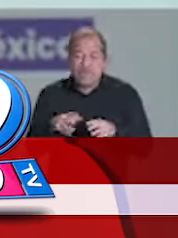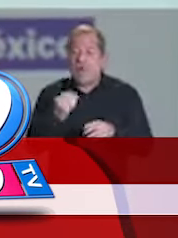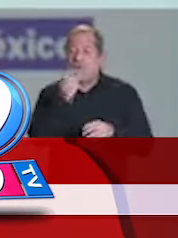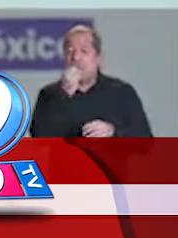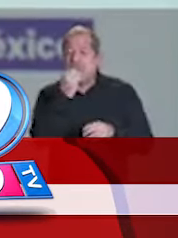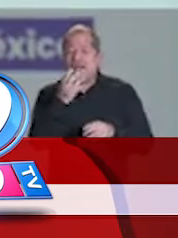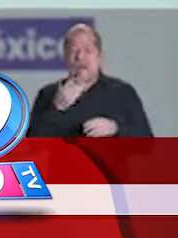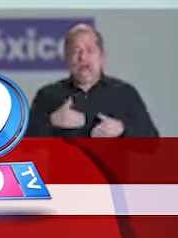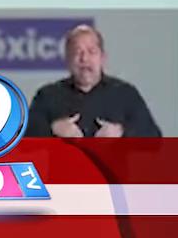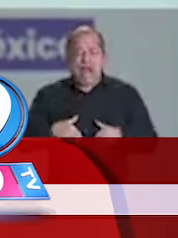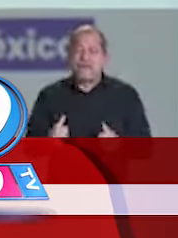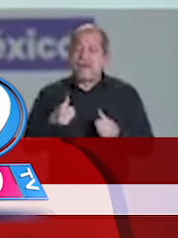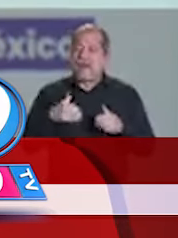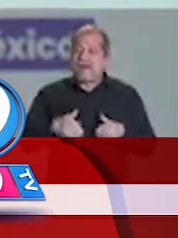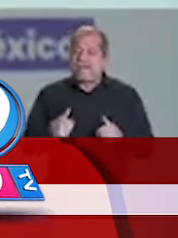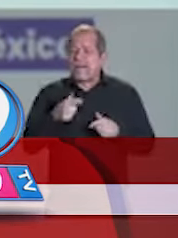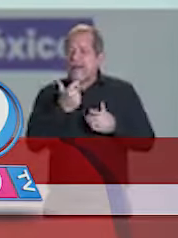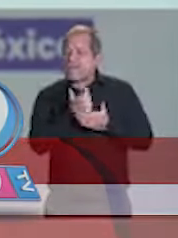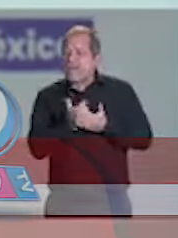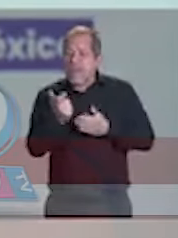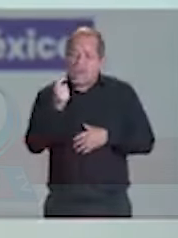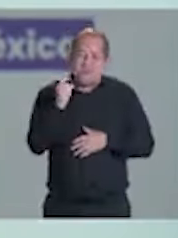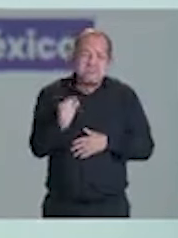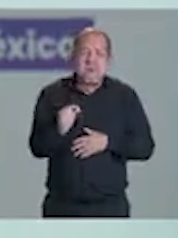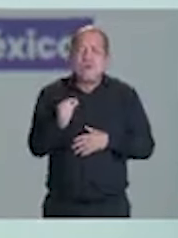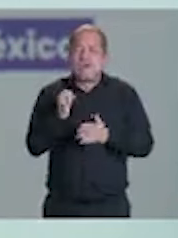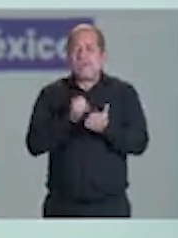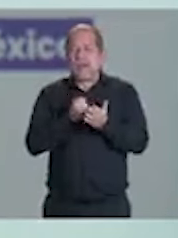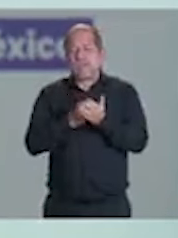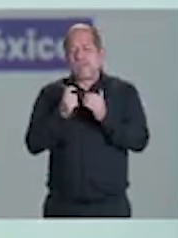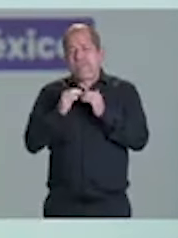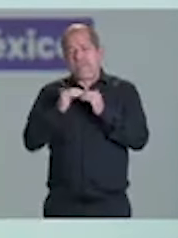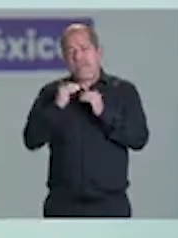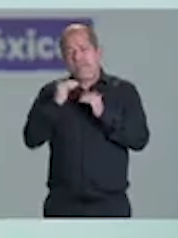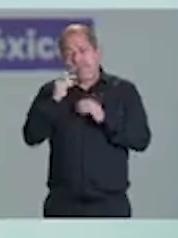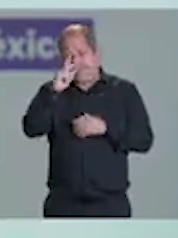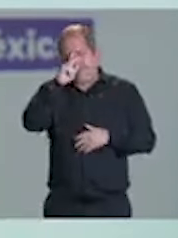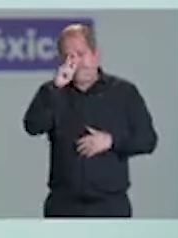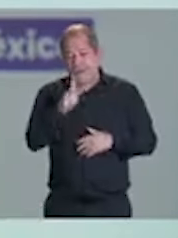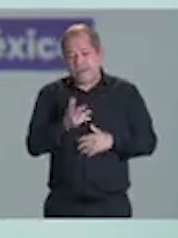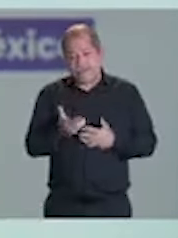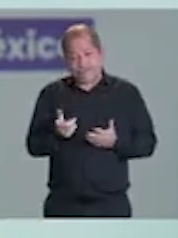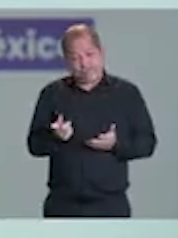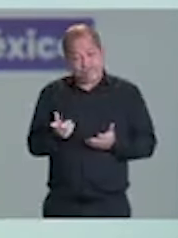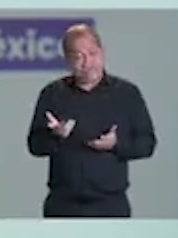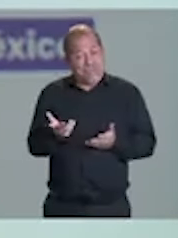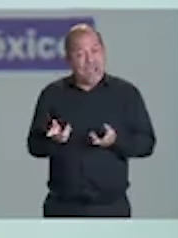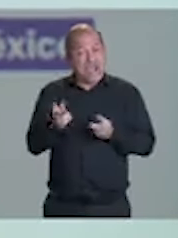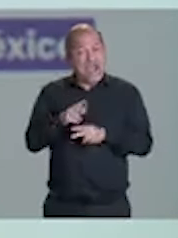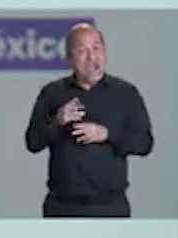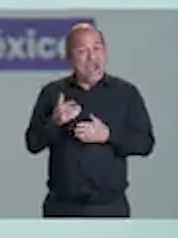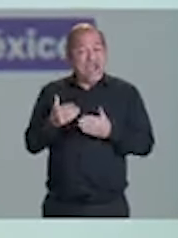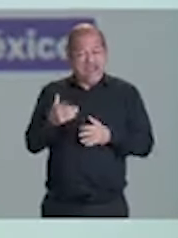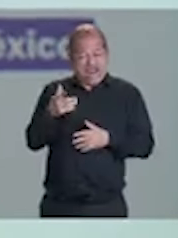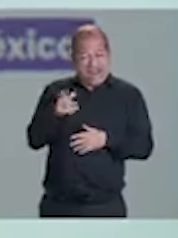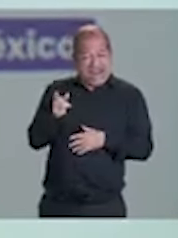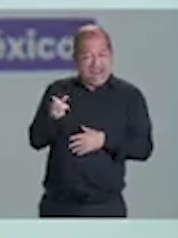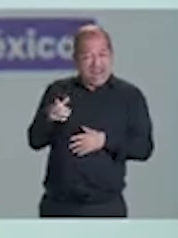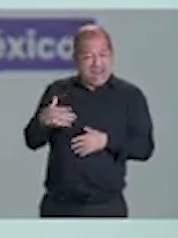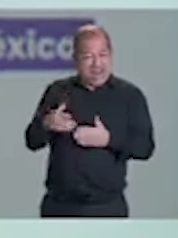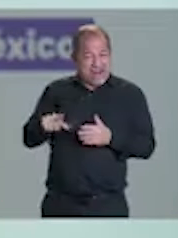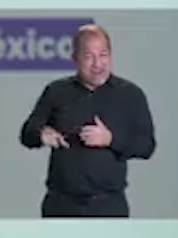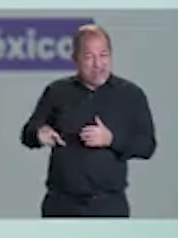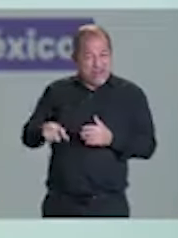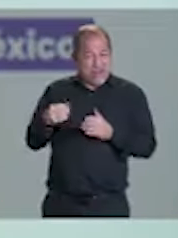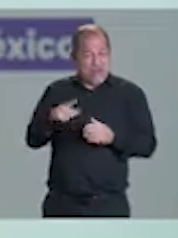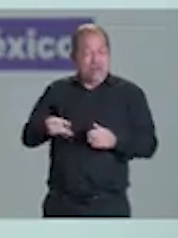aumento de impuestos. En cambio, el modelo de la transformación que inició con este gobierno es un modelo humanista,